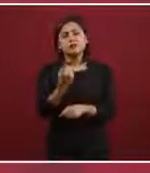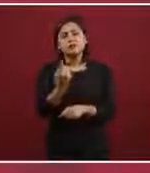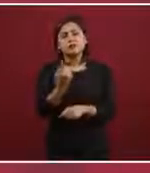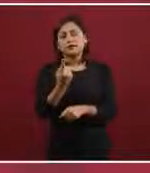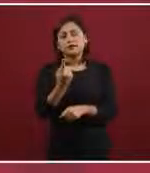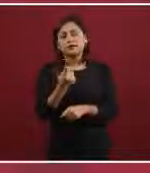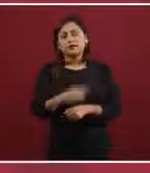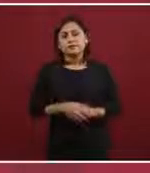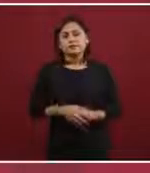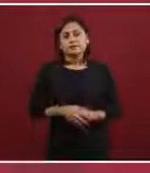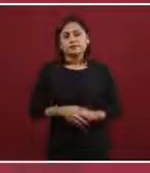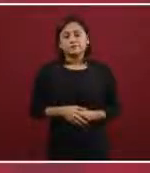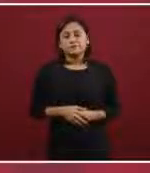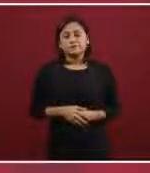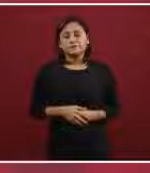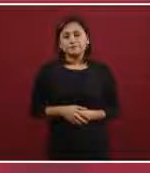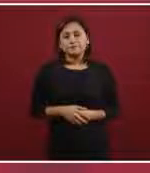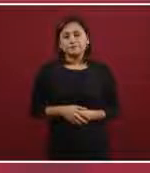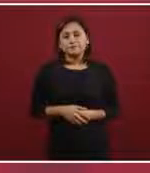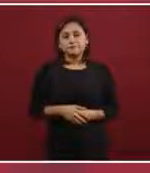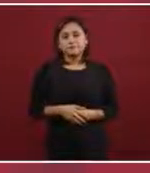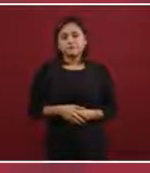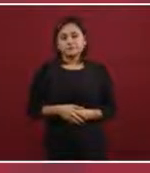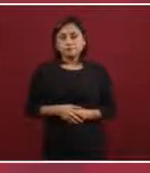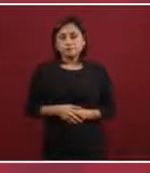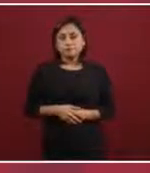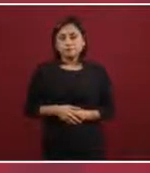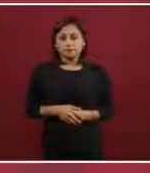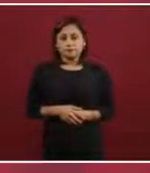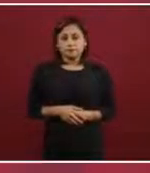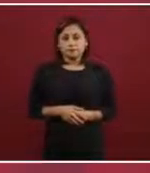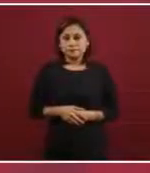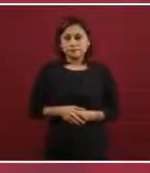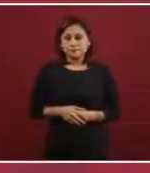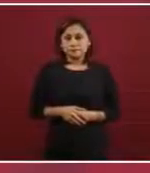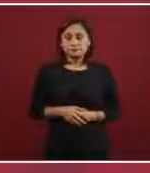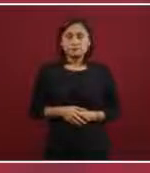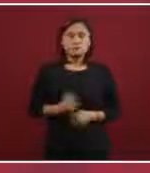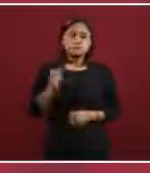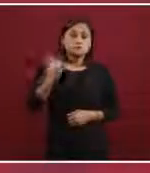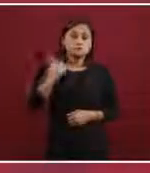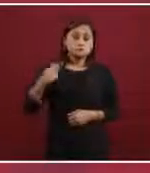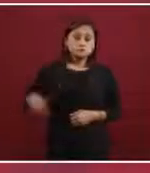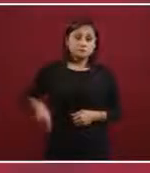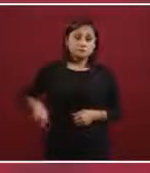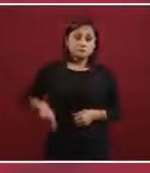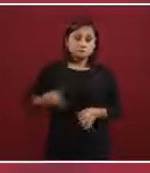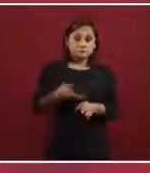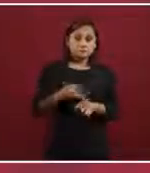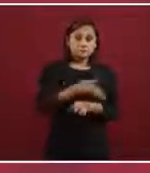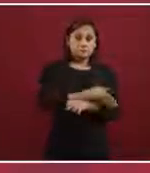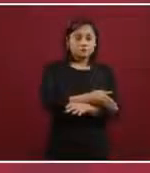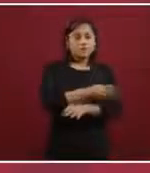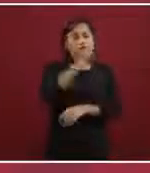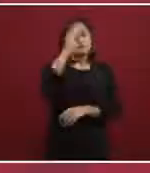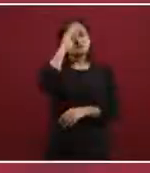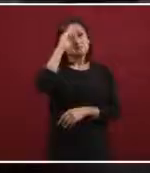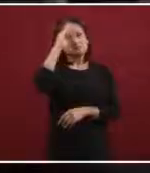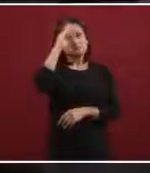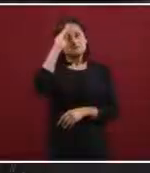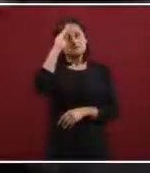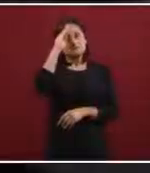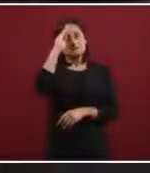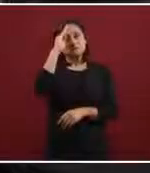pensando de qué de esa manera se iba a